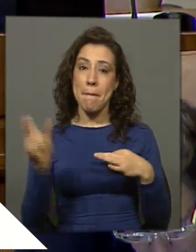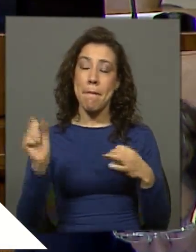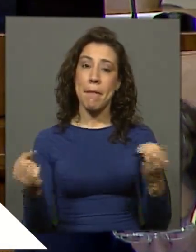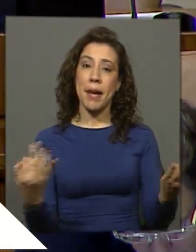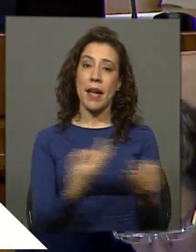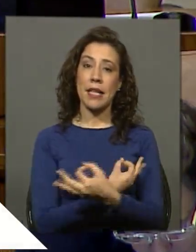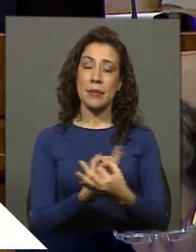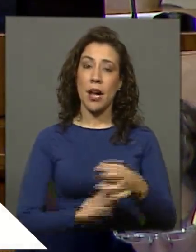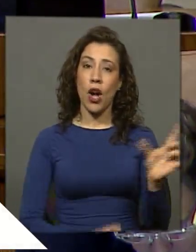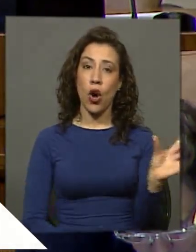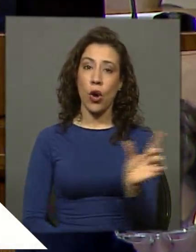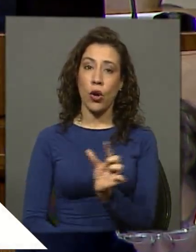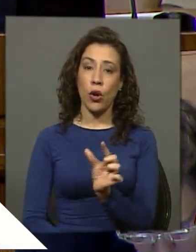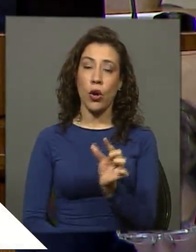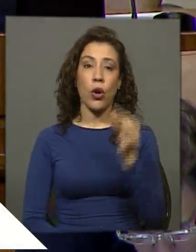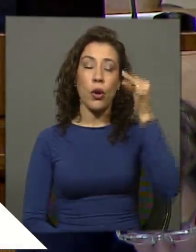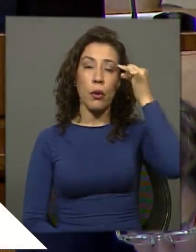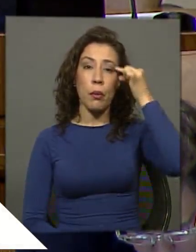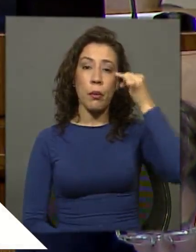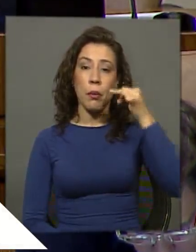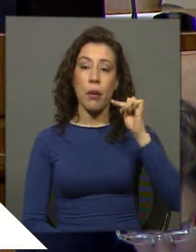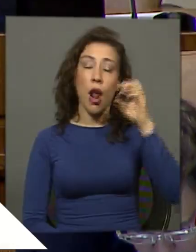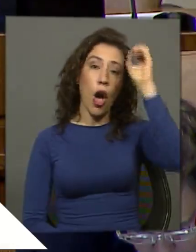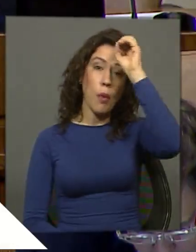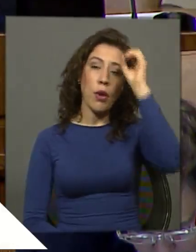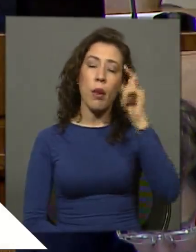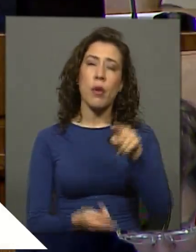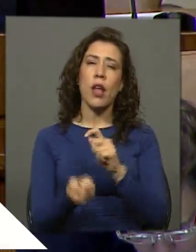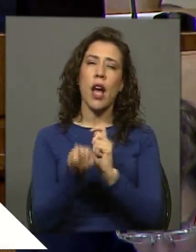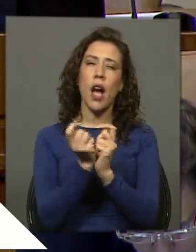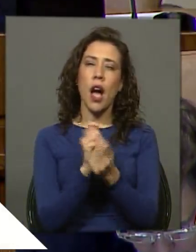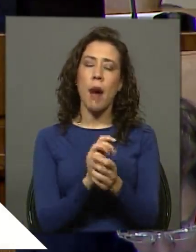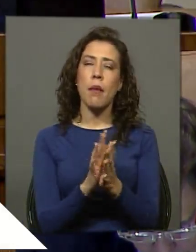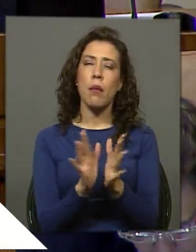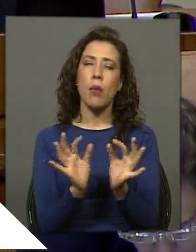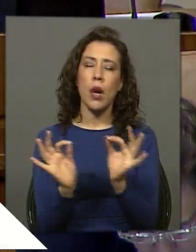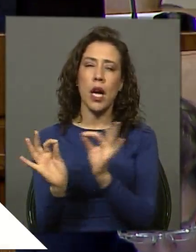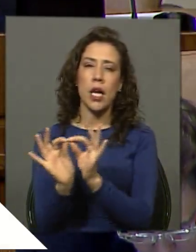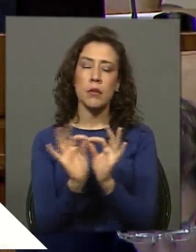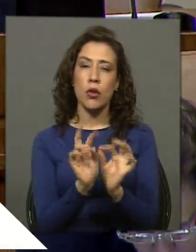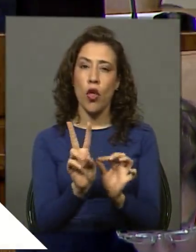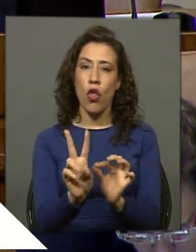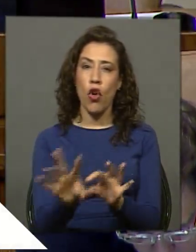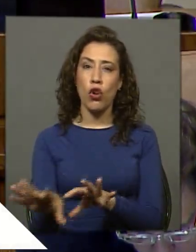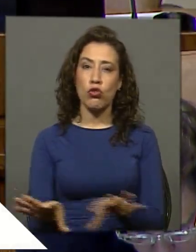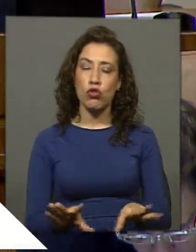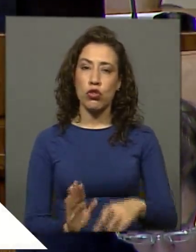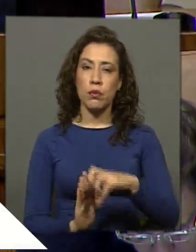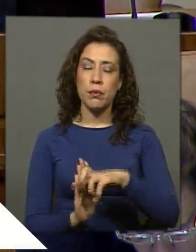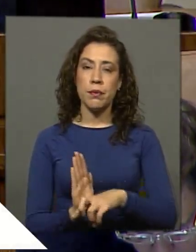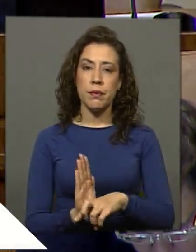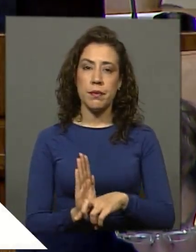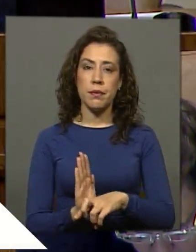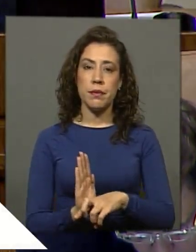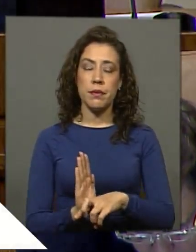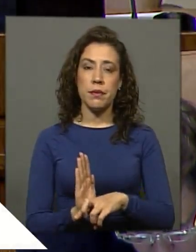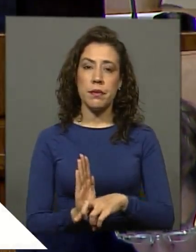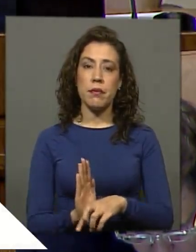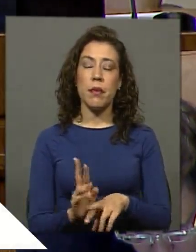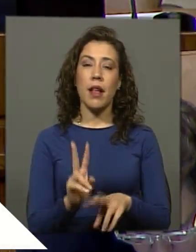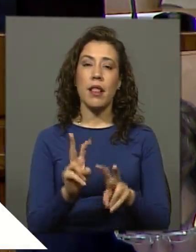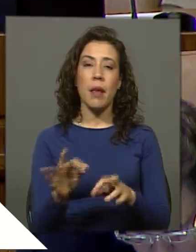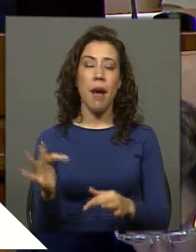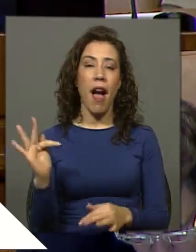brevemente para poder tener opinión porque son cambios bien concretos en dos aspectos del proyecto como decía en el mérito de la